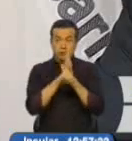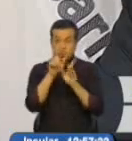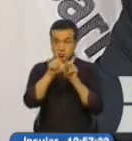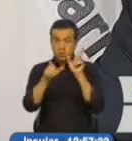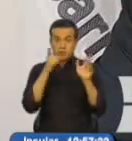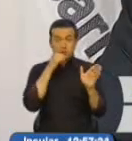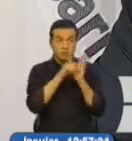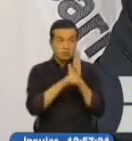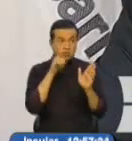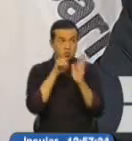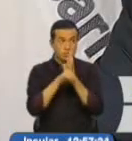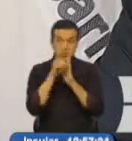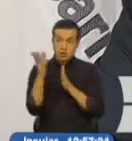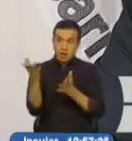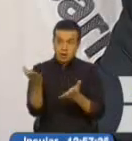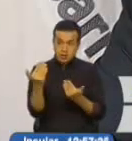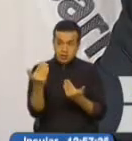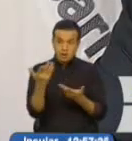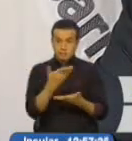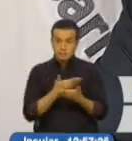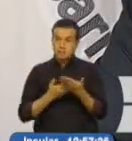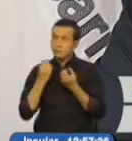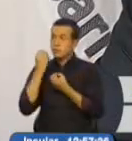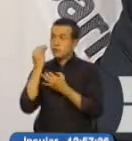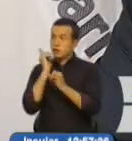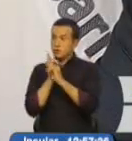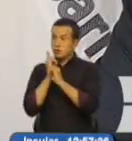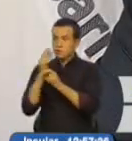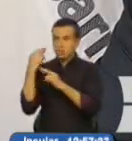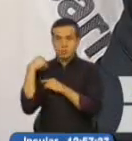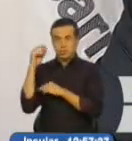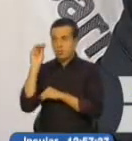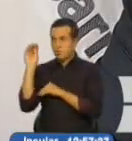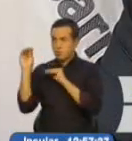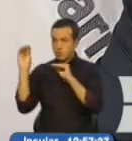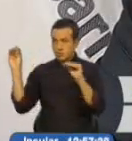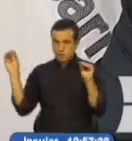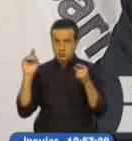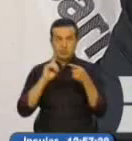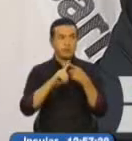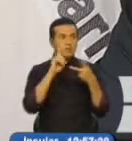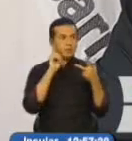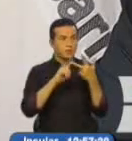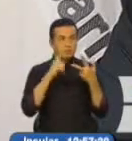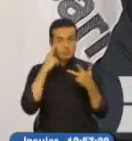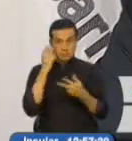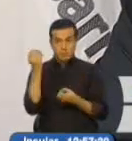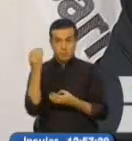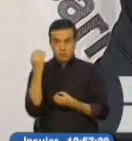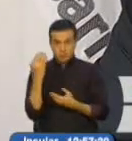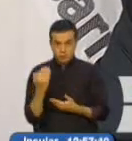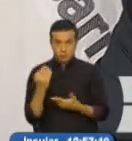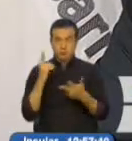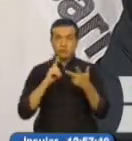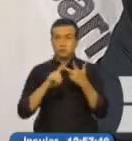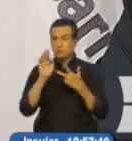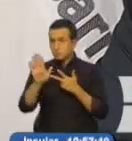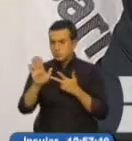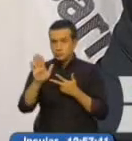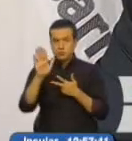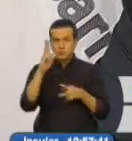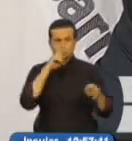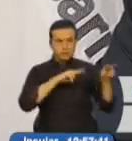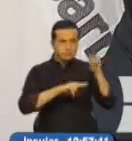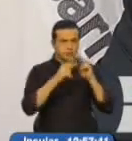ciudadanos puedan ser canalizados hacia las instituciones correspondientes, también para recibir información, para hacer su propio